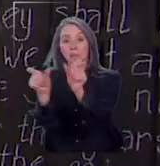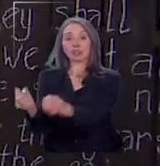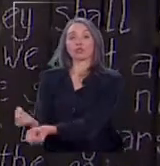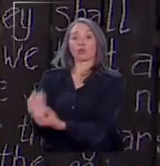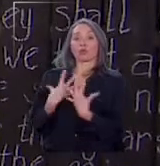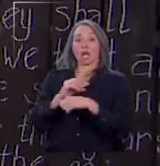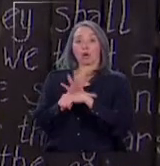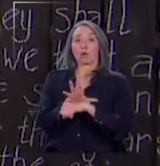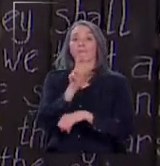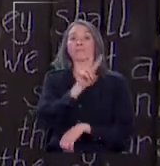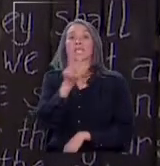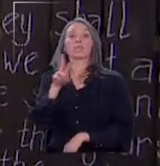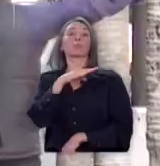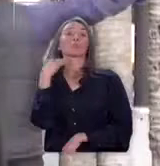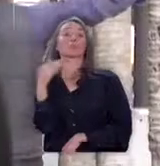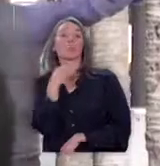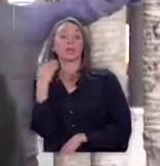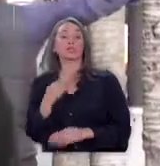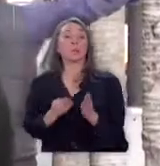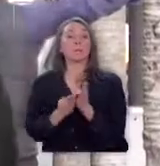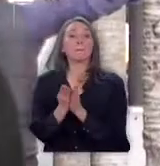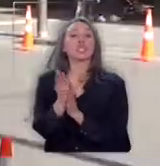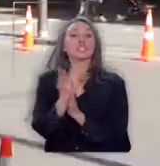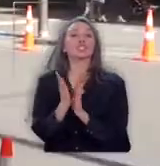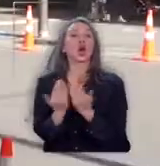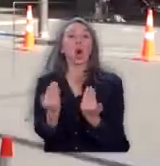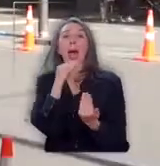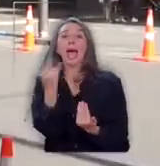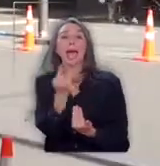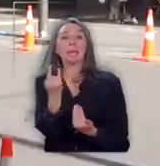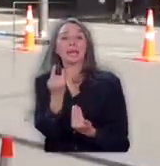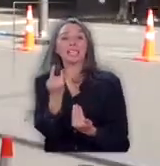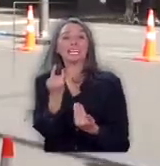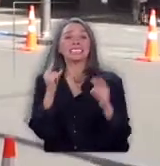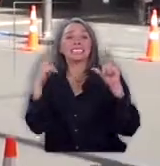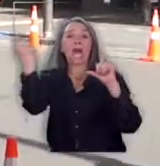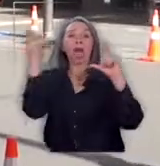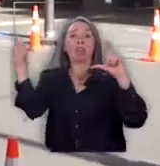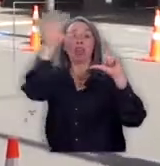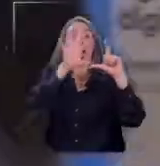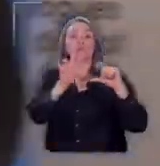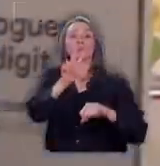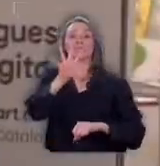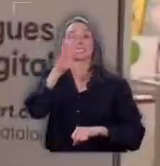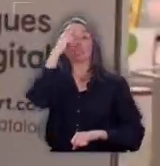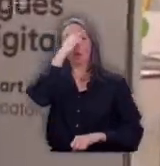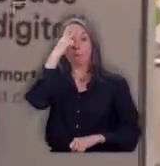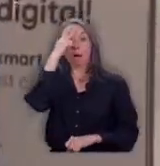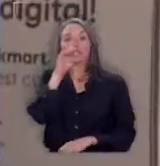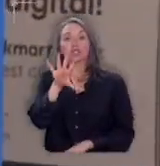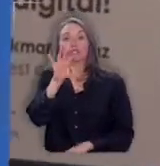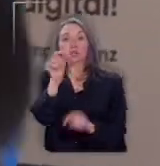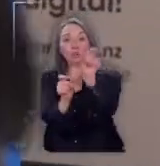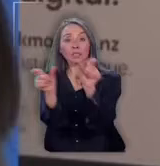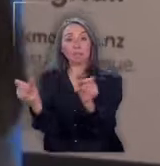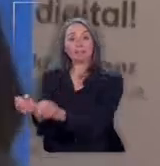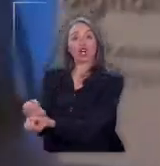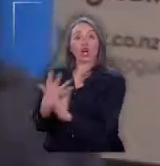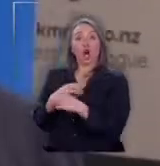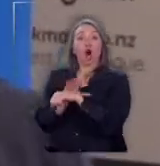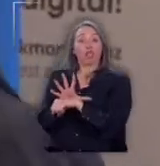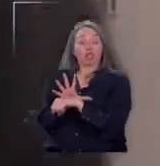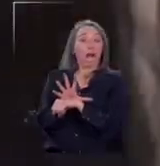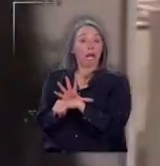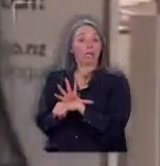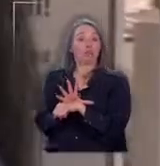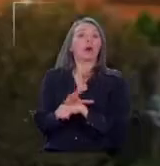y 22 fallecidos entró en emergencia nacional el pasado 25 de marzo cuando tenía Apenas 50 contagiados y